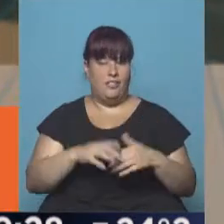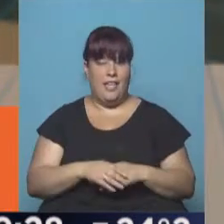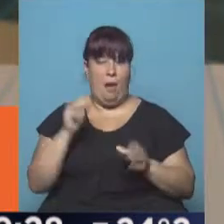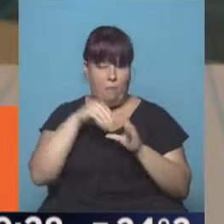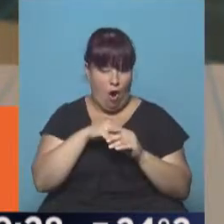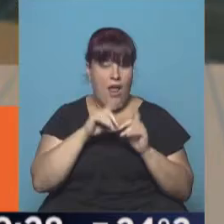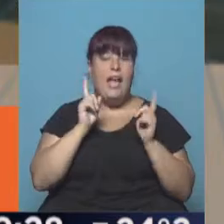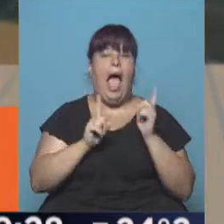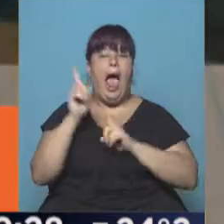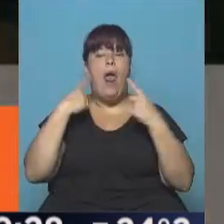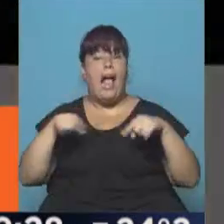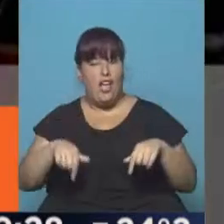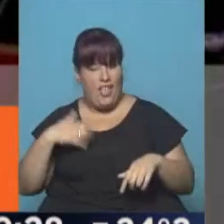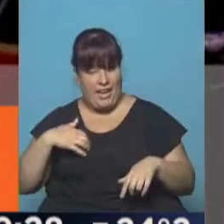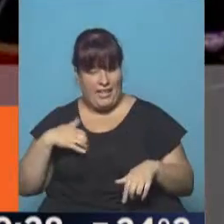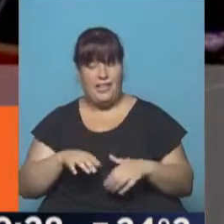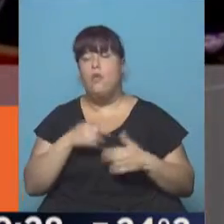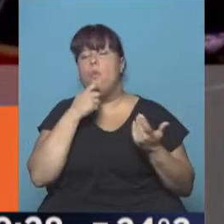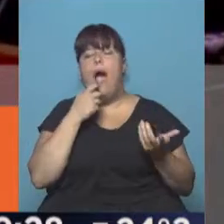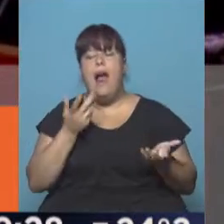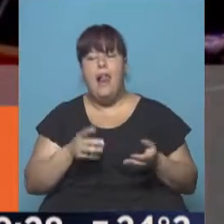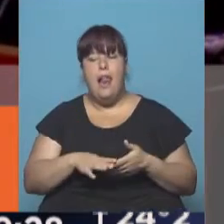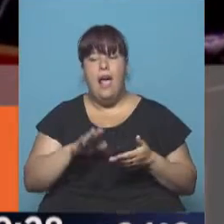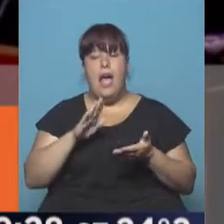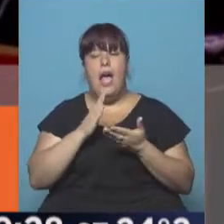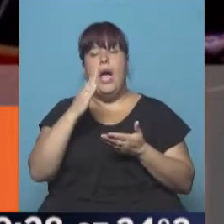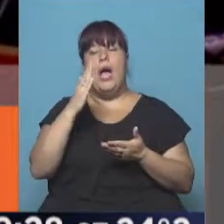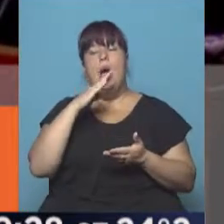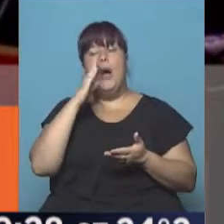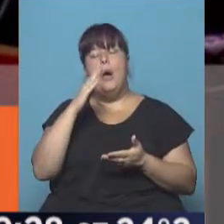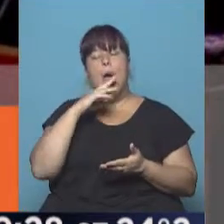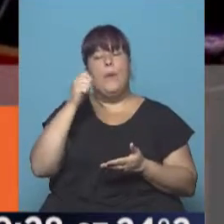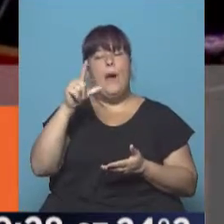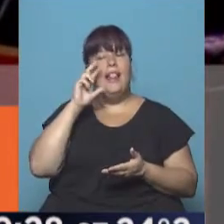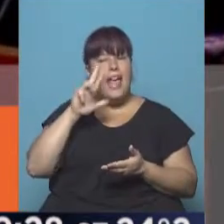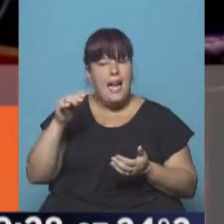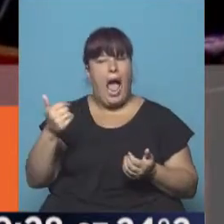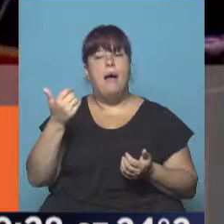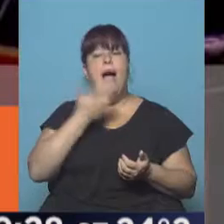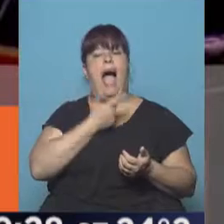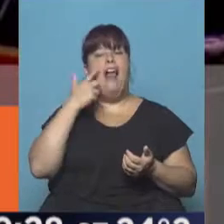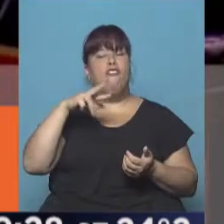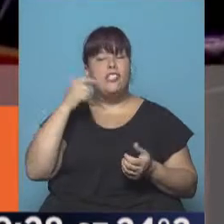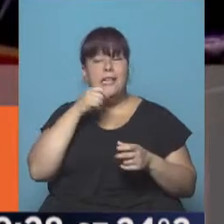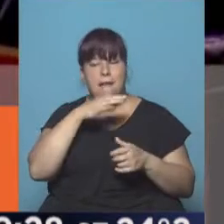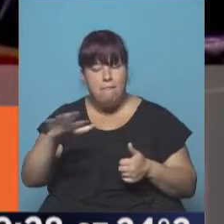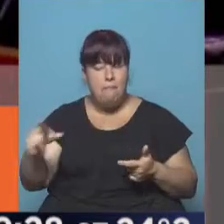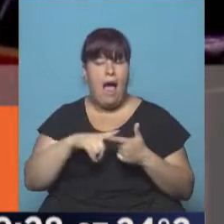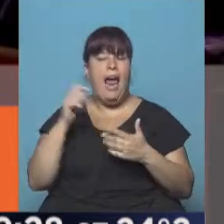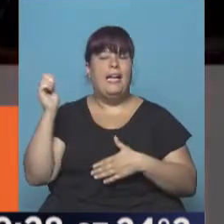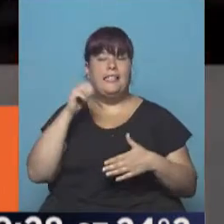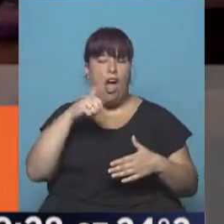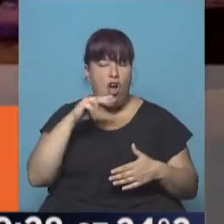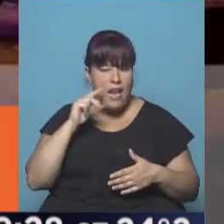y algunas canciones argentinas. ¿Cómo cuáles? Como Valderrama, por ejemplo, Alfonsina y el Mar, el Tango